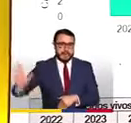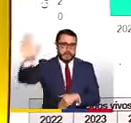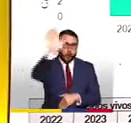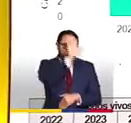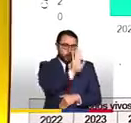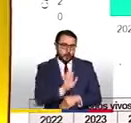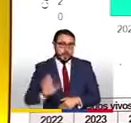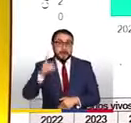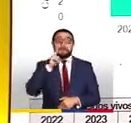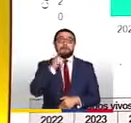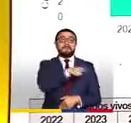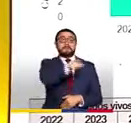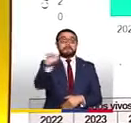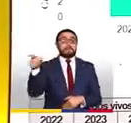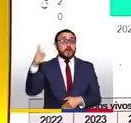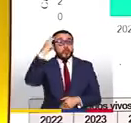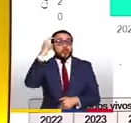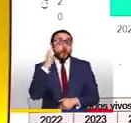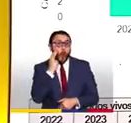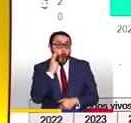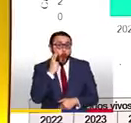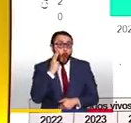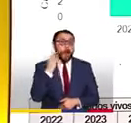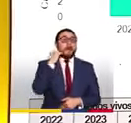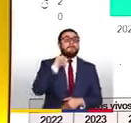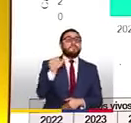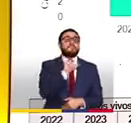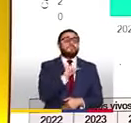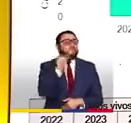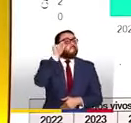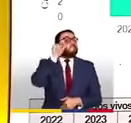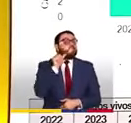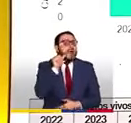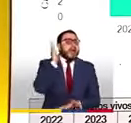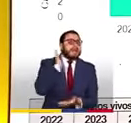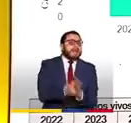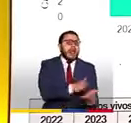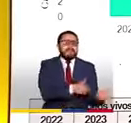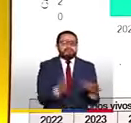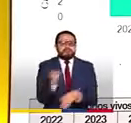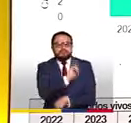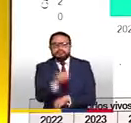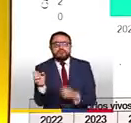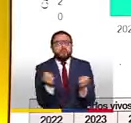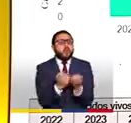de mortalidad materna en el Chocó. Como ustedes saben,